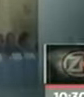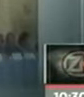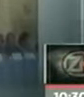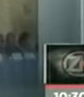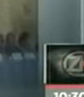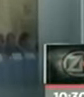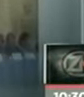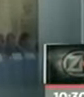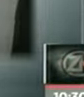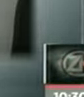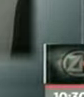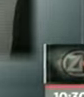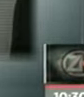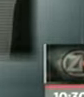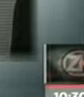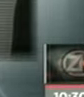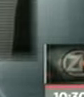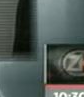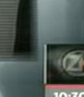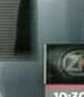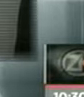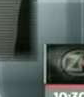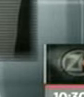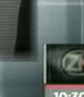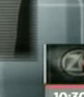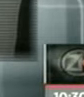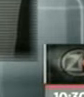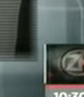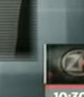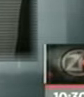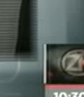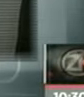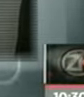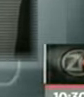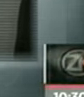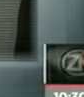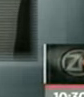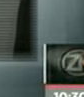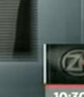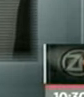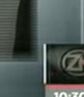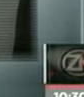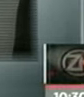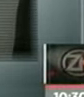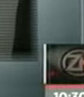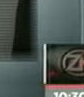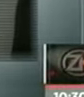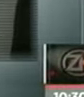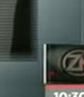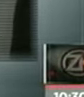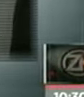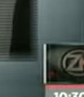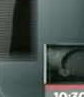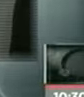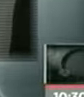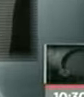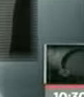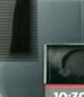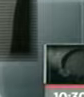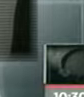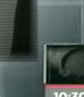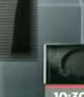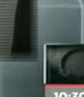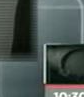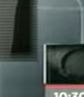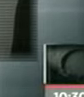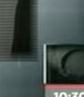gobierno paralelo. Nuestras acciones también se alinearán a preparar una justicia transicional. Y